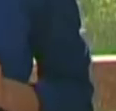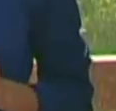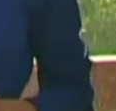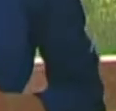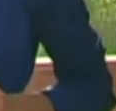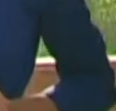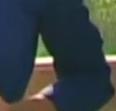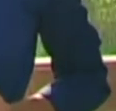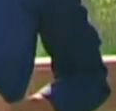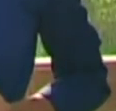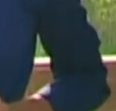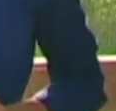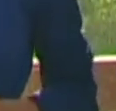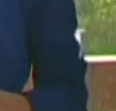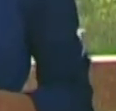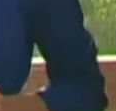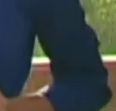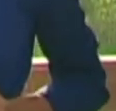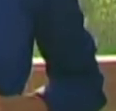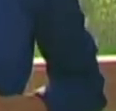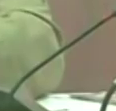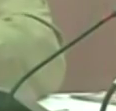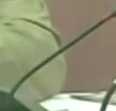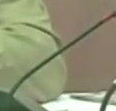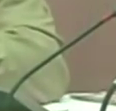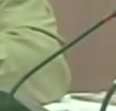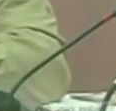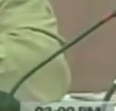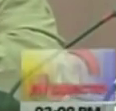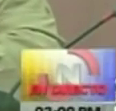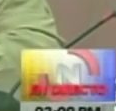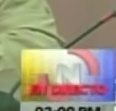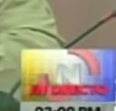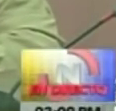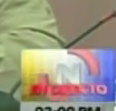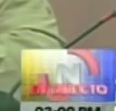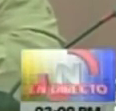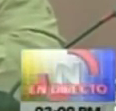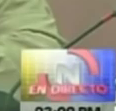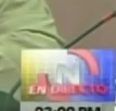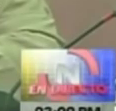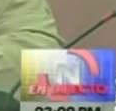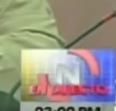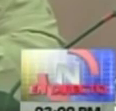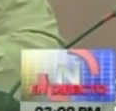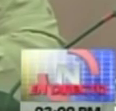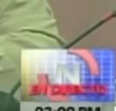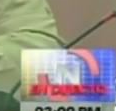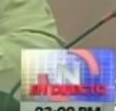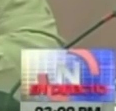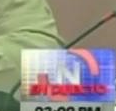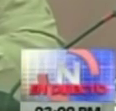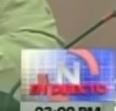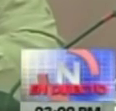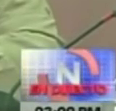realizando importantes anuncios para las regiones. Vamos a escuchar. Odios ahora incontrolables en